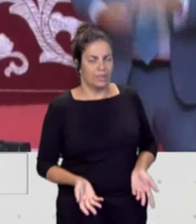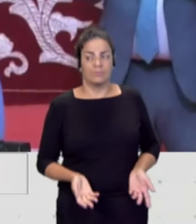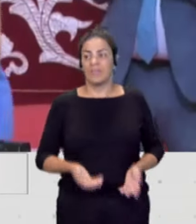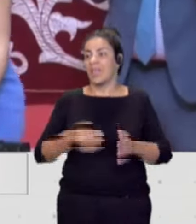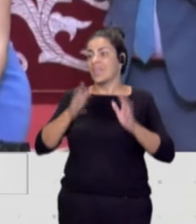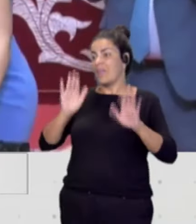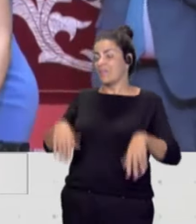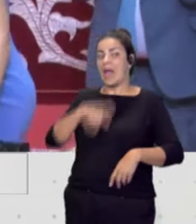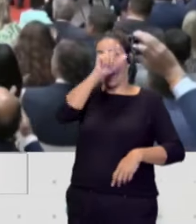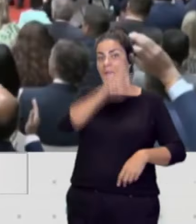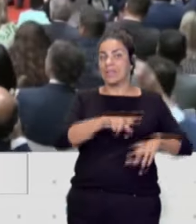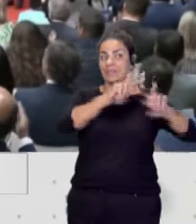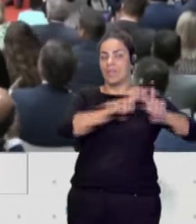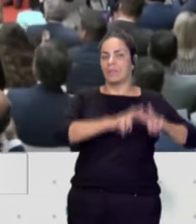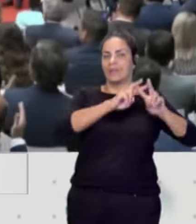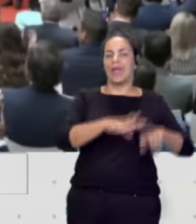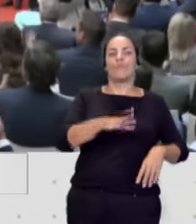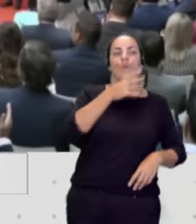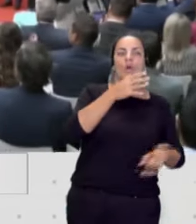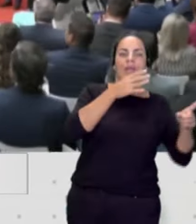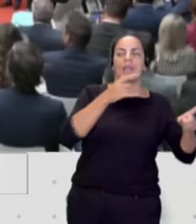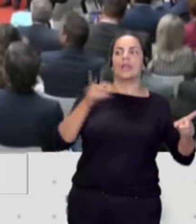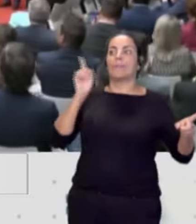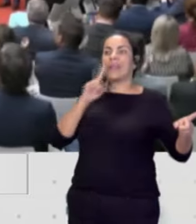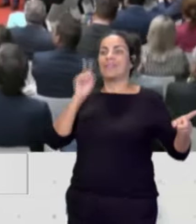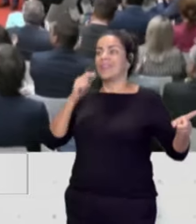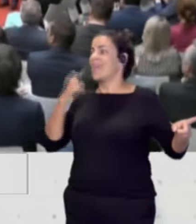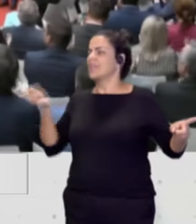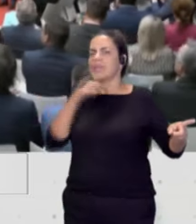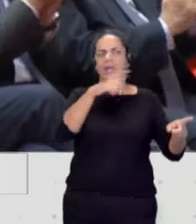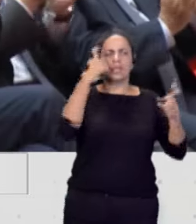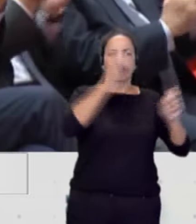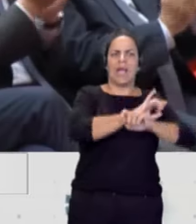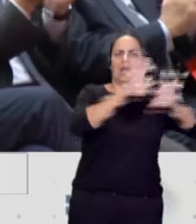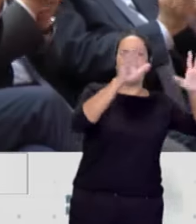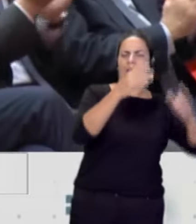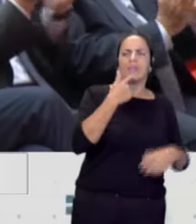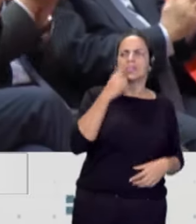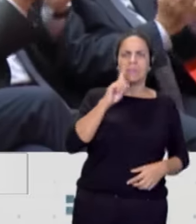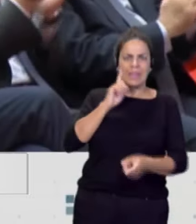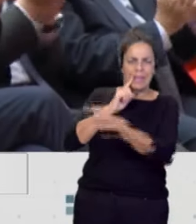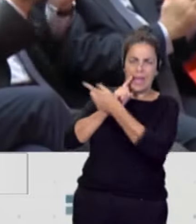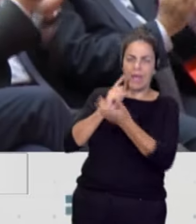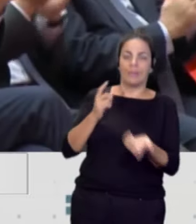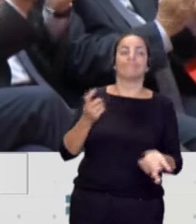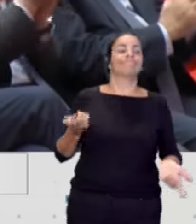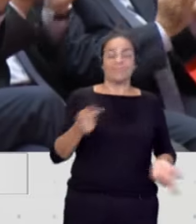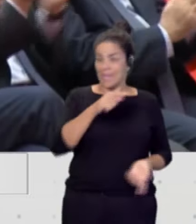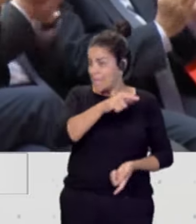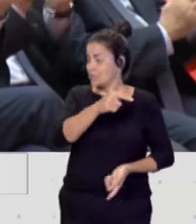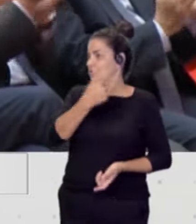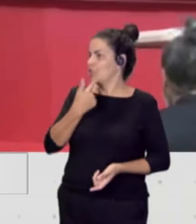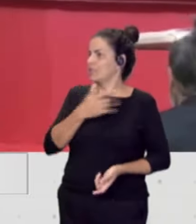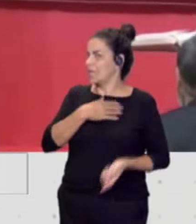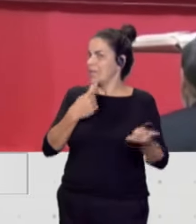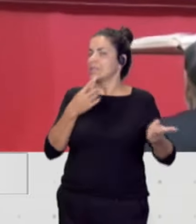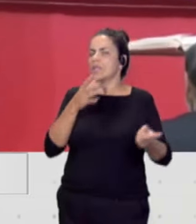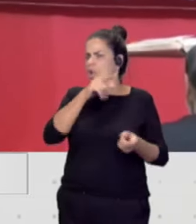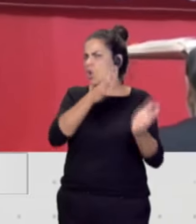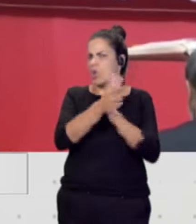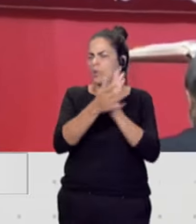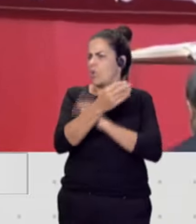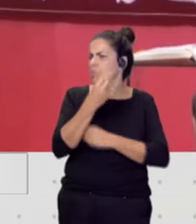Sí, ahí quería yo ir, Pilar Romeu. Realmente él lo explicó muy bien. Dijo, no, nosotros nos limitamos, porque vimos la gravedad del